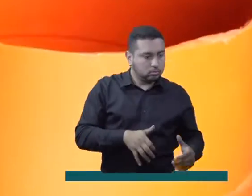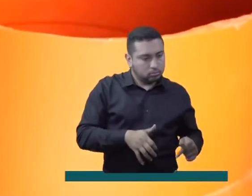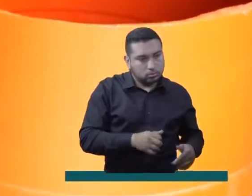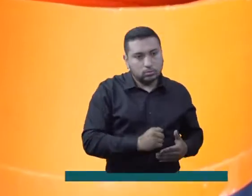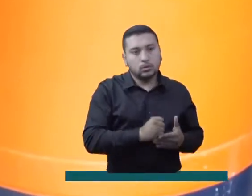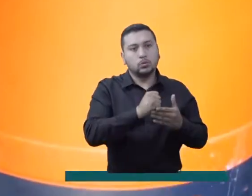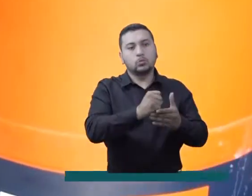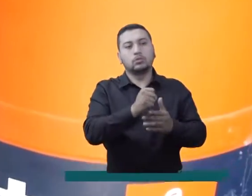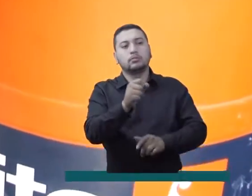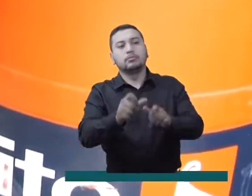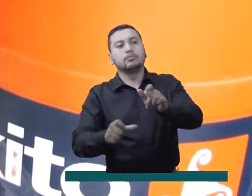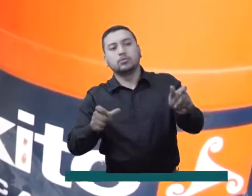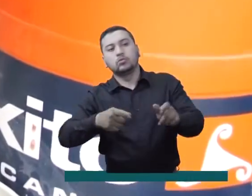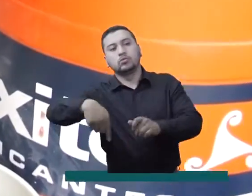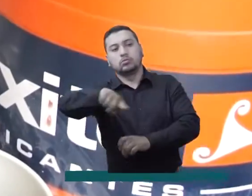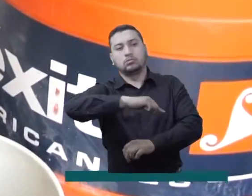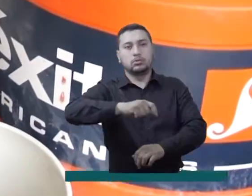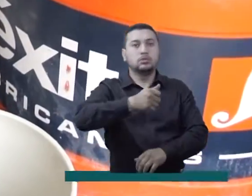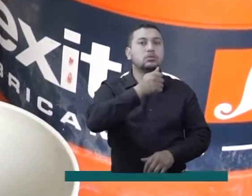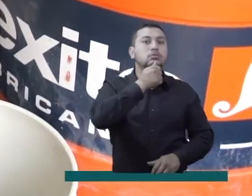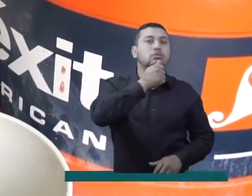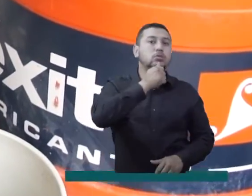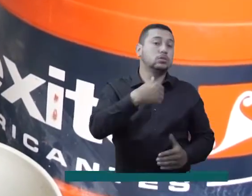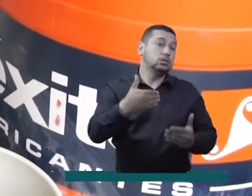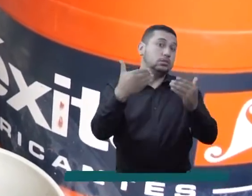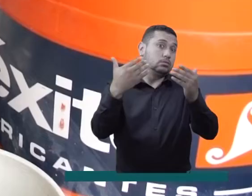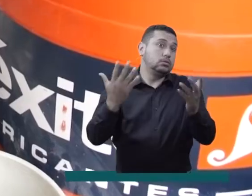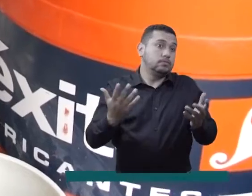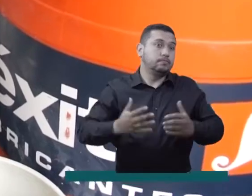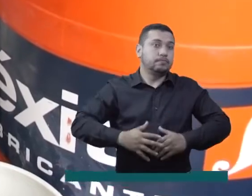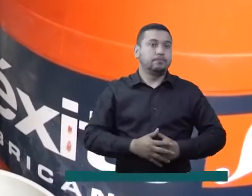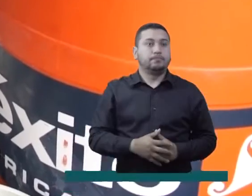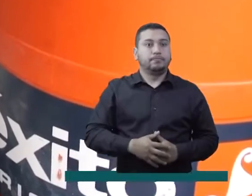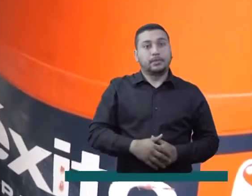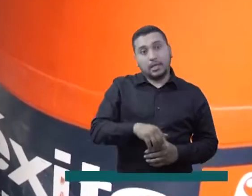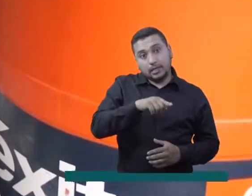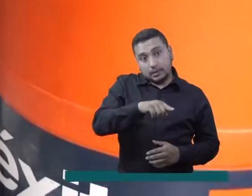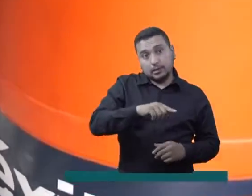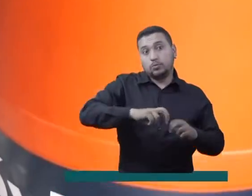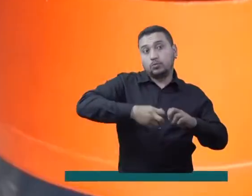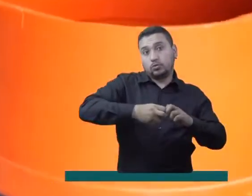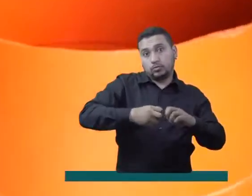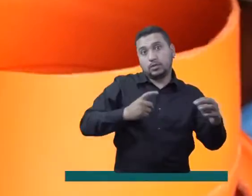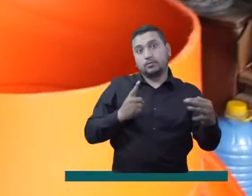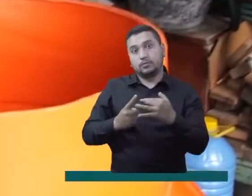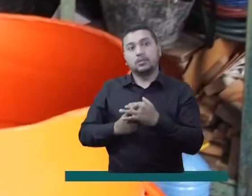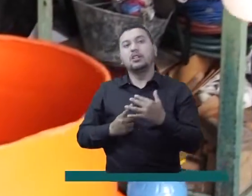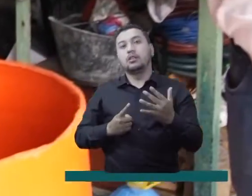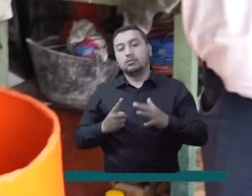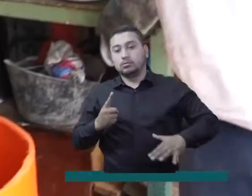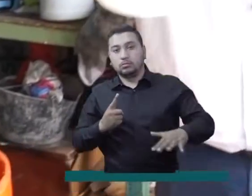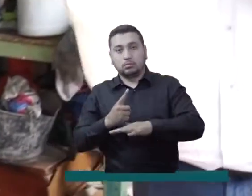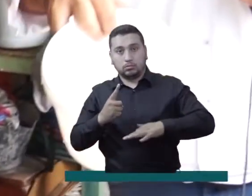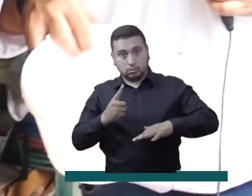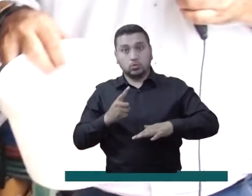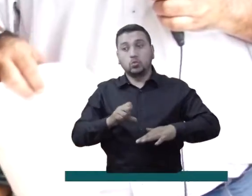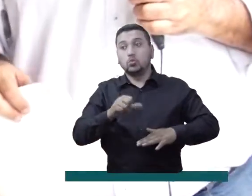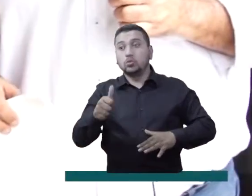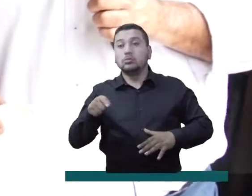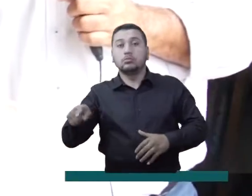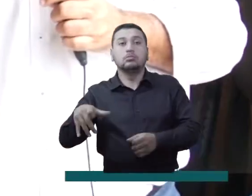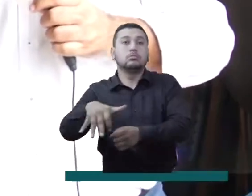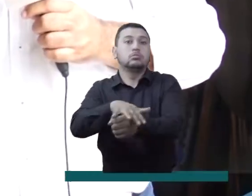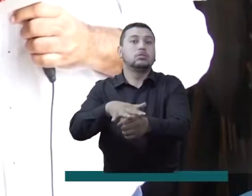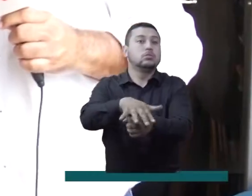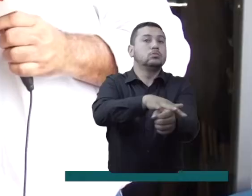manera ayudan a sus vecinos a proveerse del preciado líquido. Esta es la grave problemática que no solo se vive acá en esta